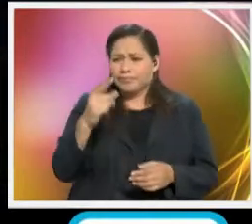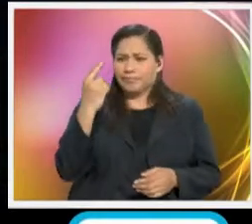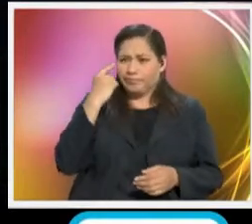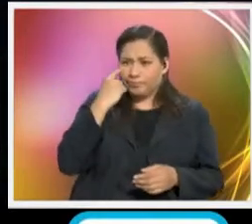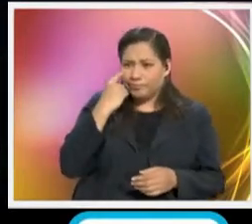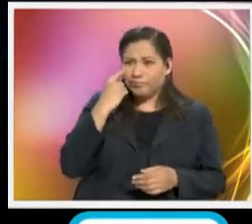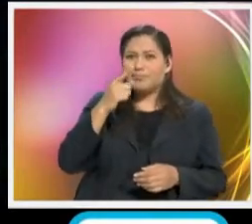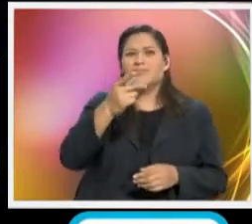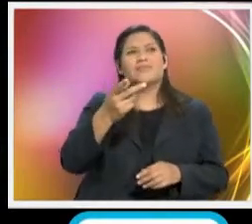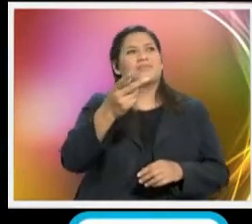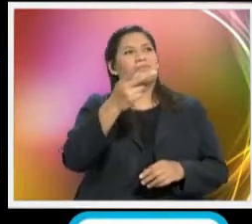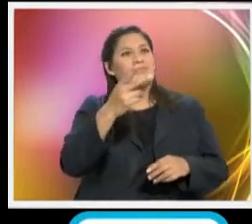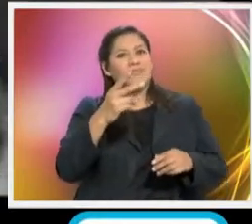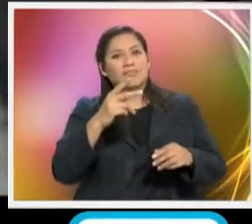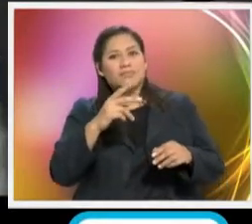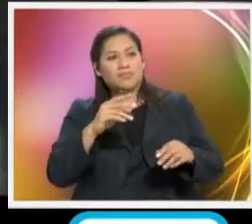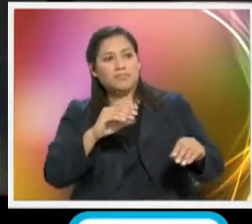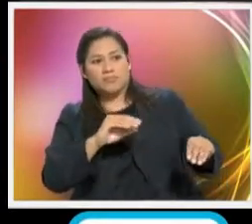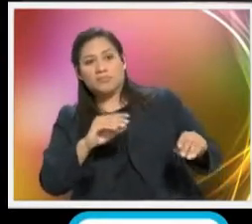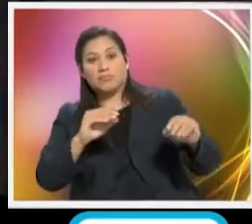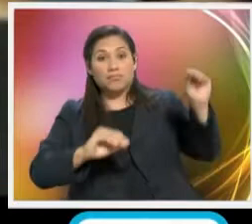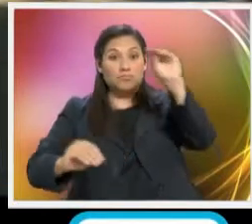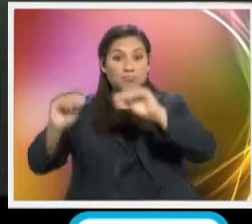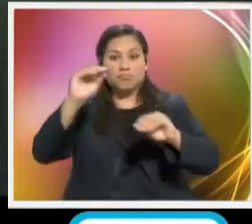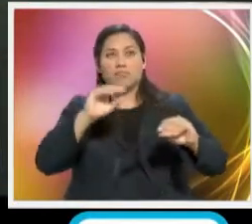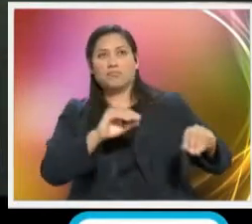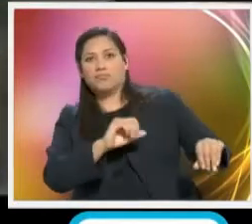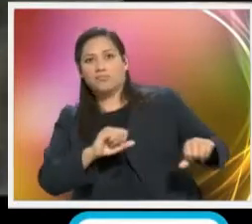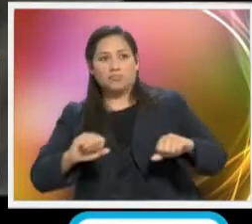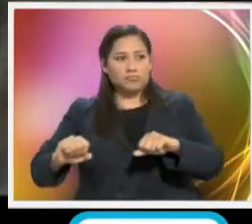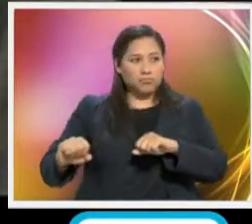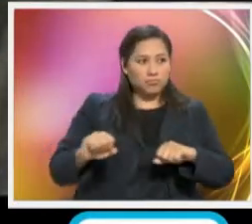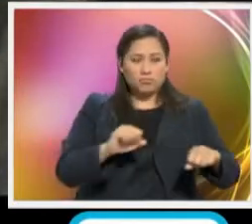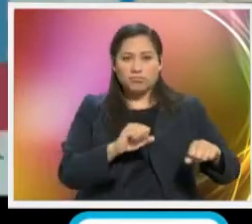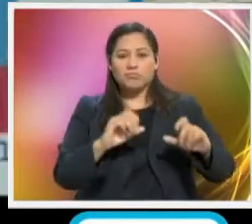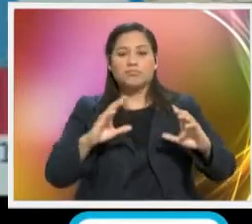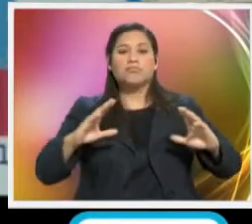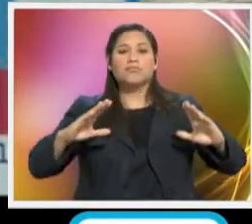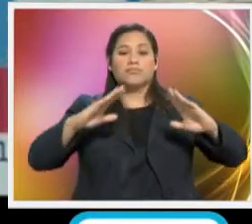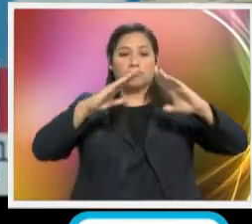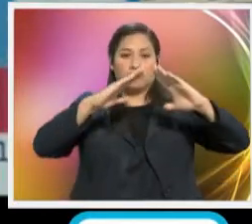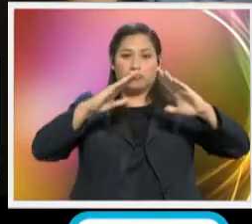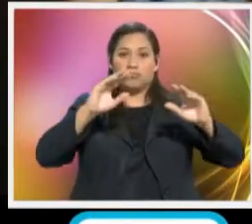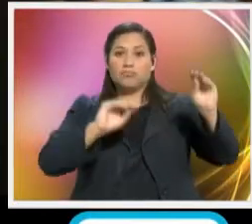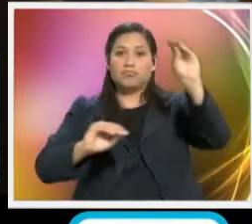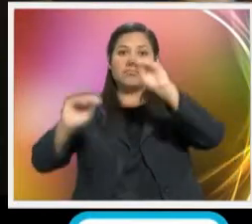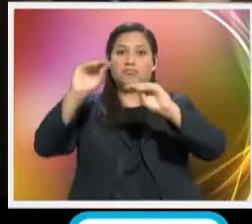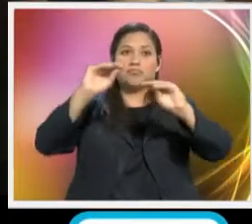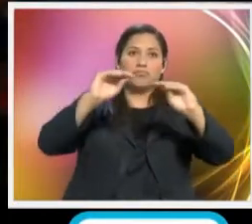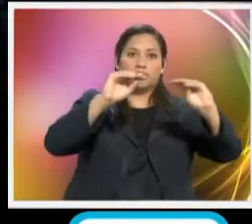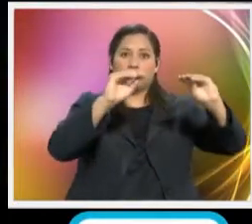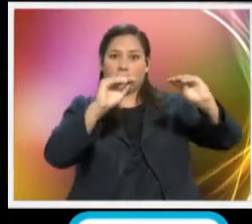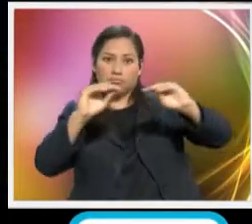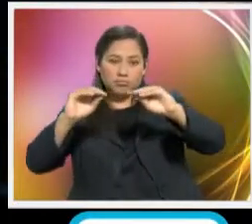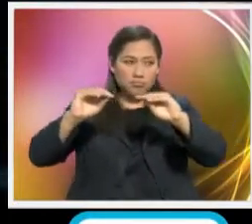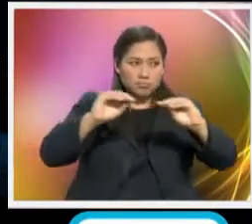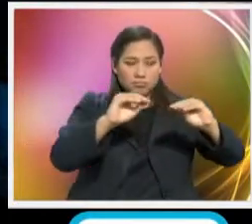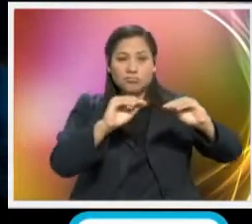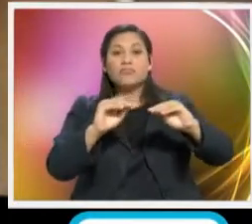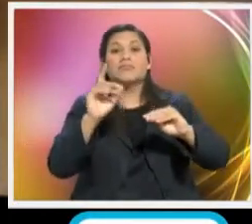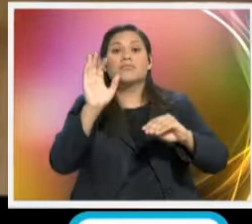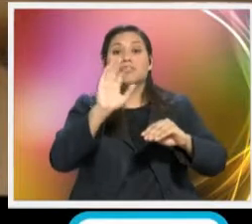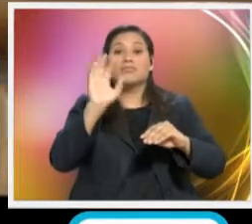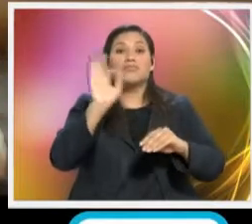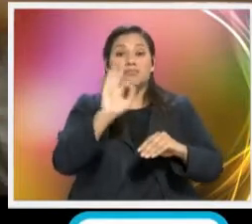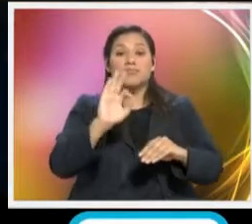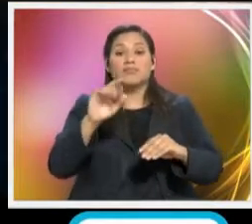viene una luz, que va a haber un movimiento en una de las montañas menos estables de esa zona y va a haber una luz que provocaría un tsunami